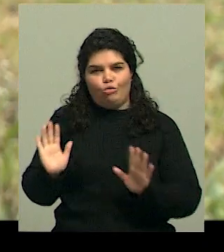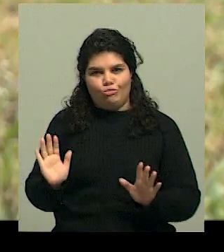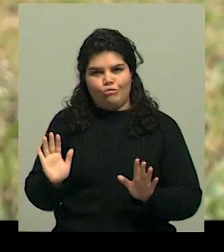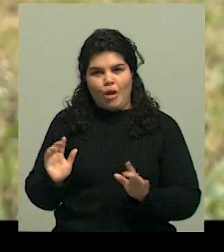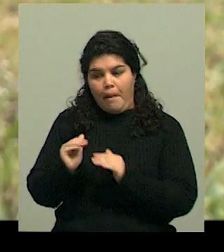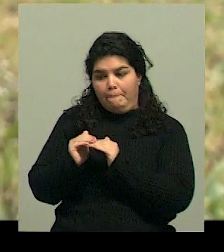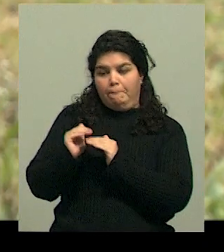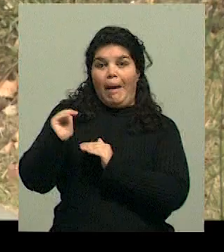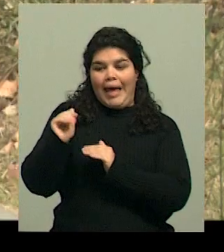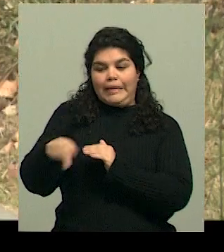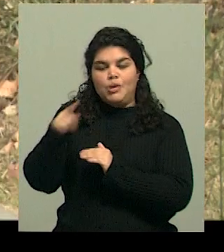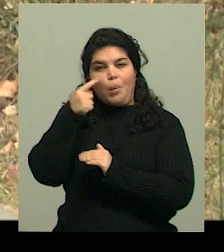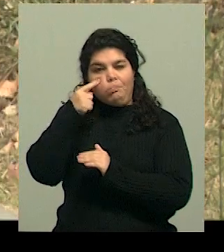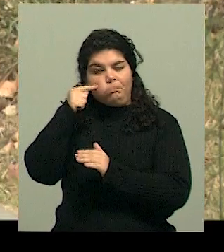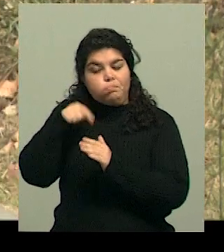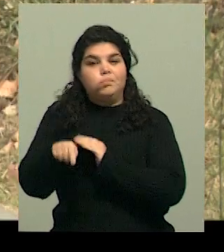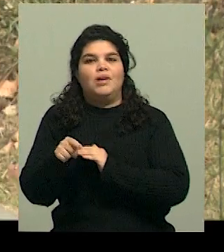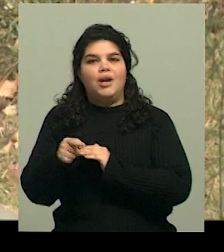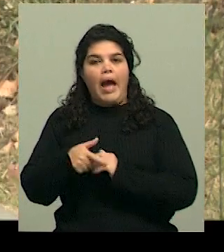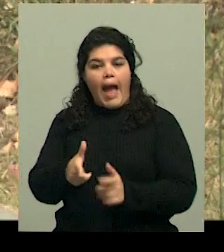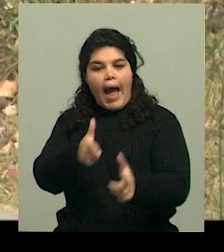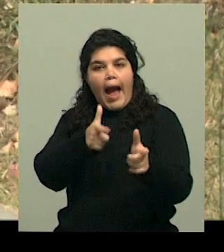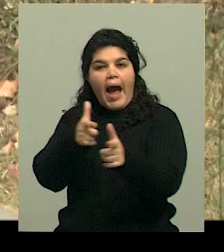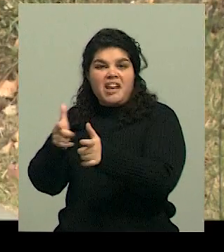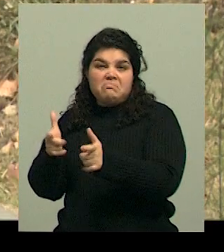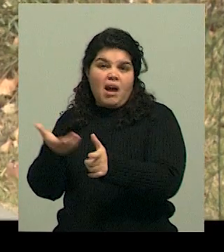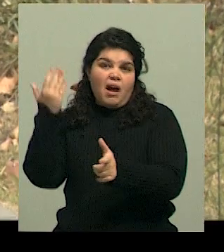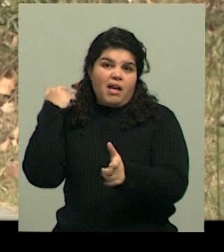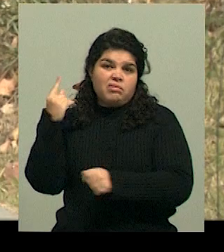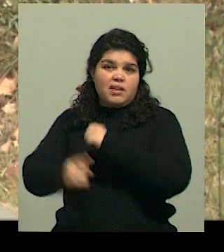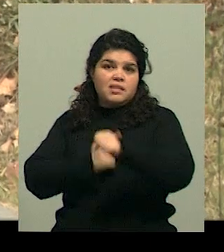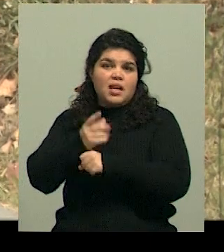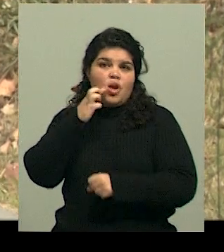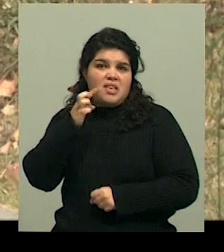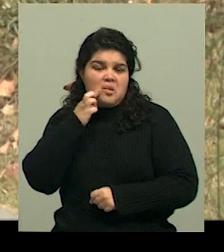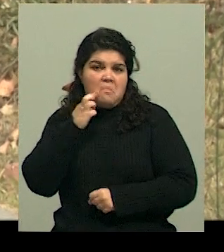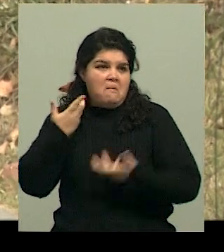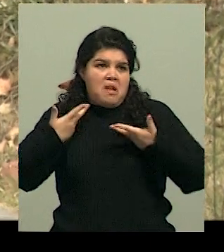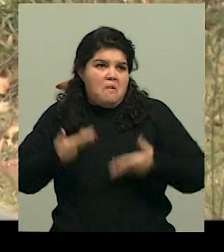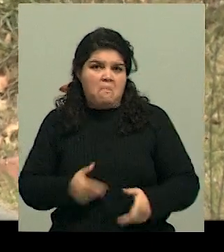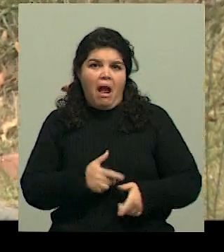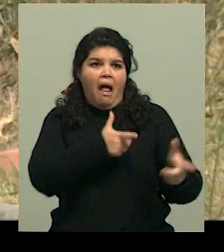más arriba del común, porque Sí. la aportación de armas, estamos hablando del siglo XIX, no era algo